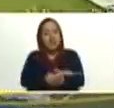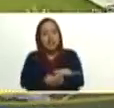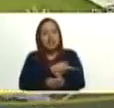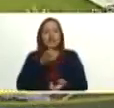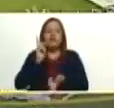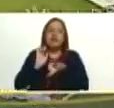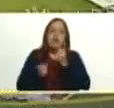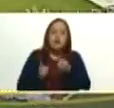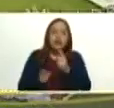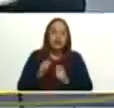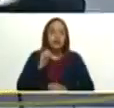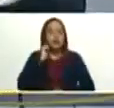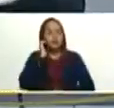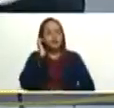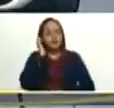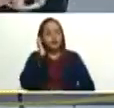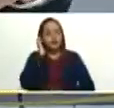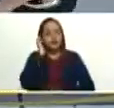of the